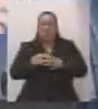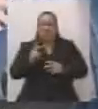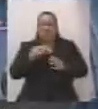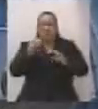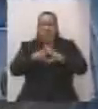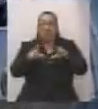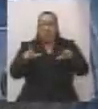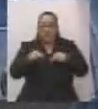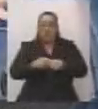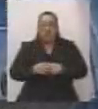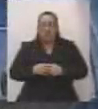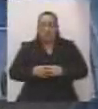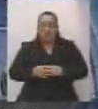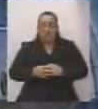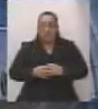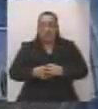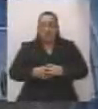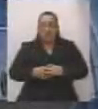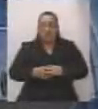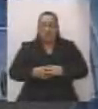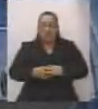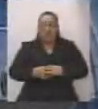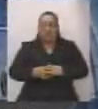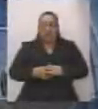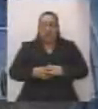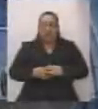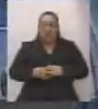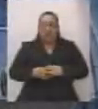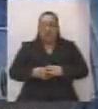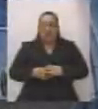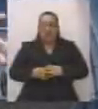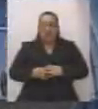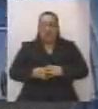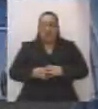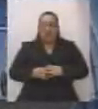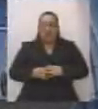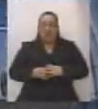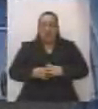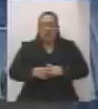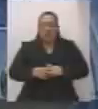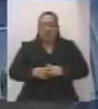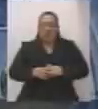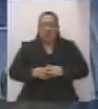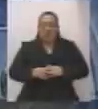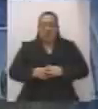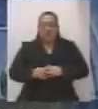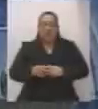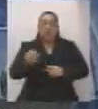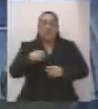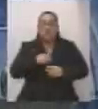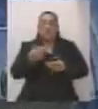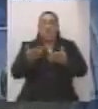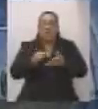puestos, y esto va a dar un equilibrio. Lo que nos va a dar